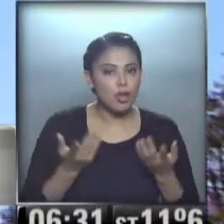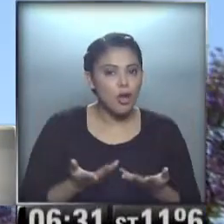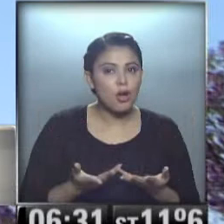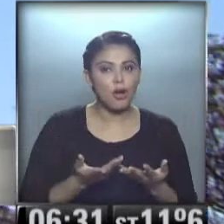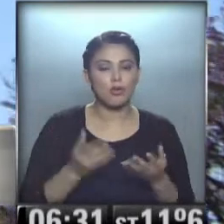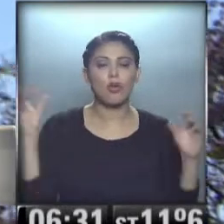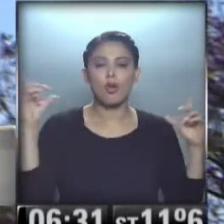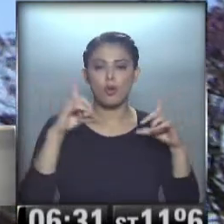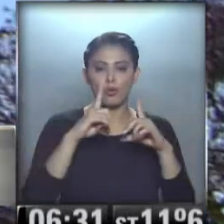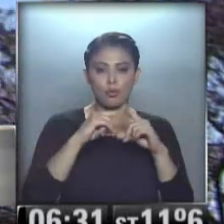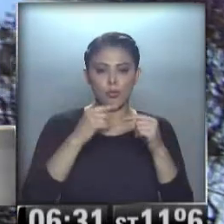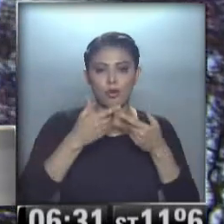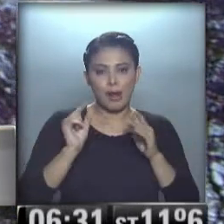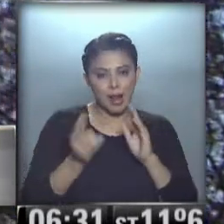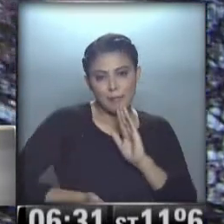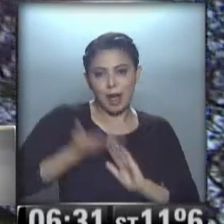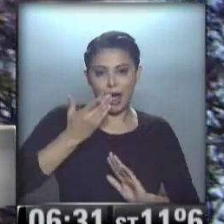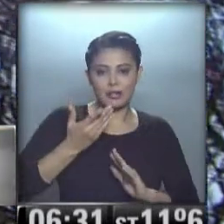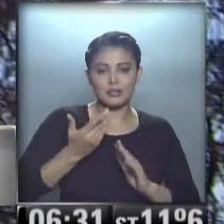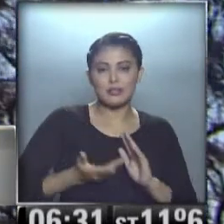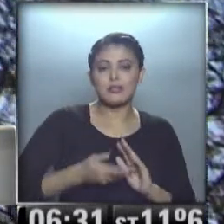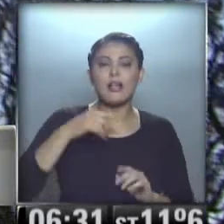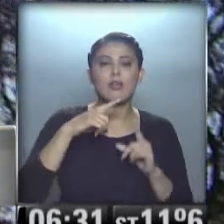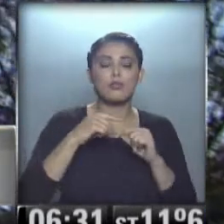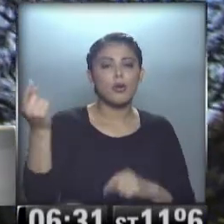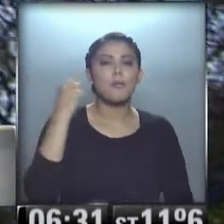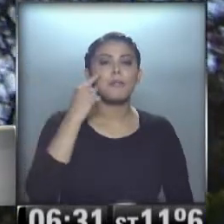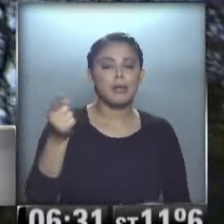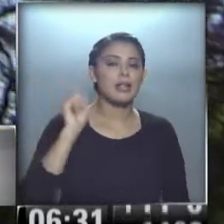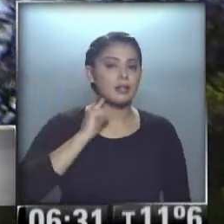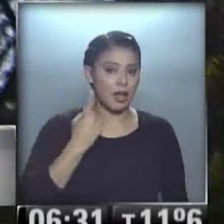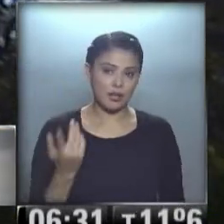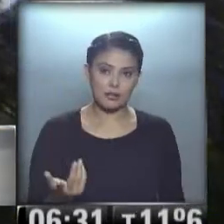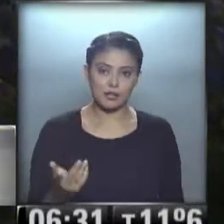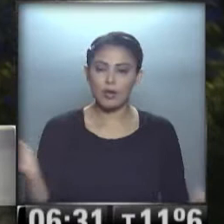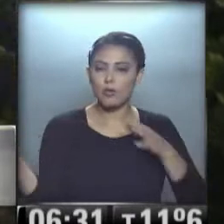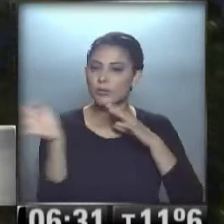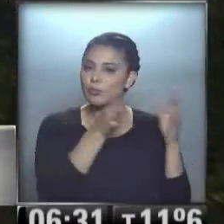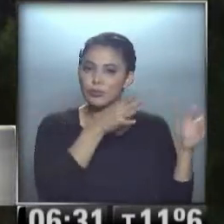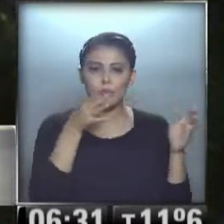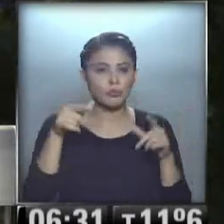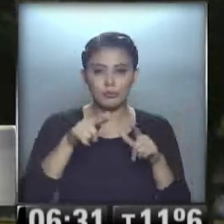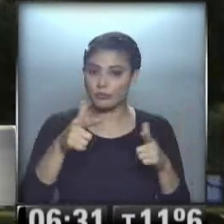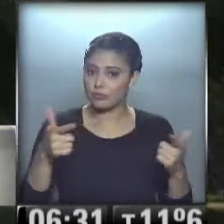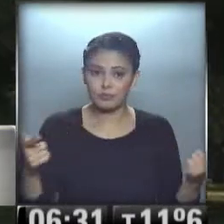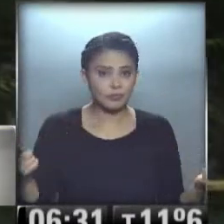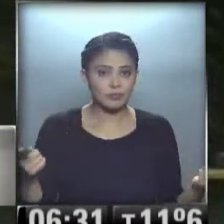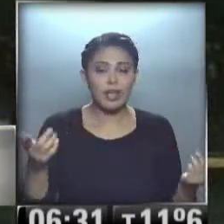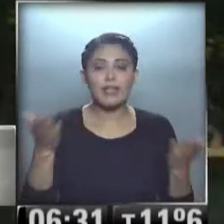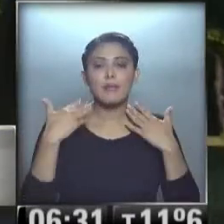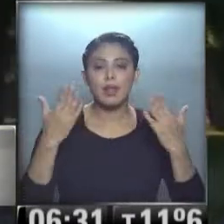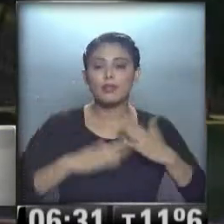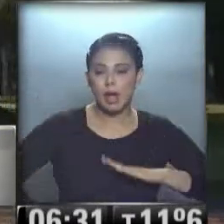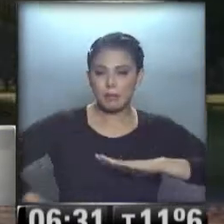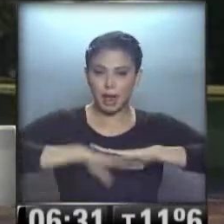es súper alta. 1.003 hectopascales. No hay viento esta mañana y la temperatura